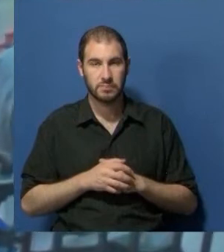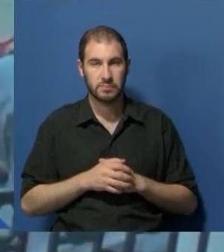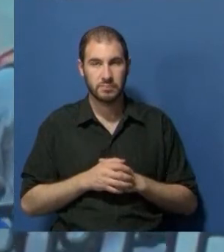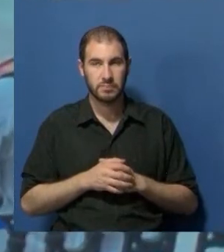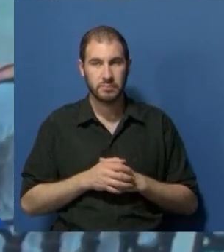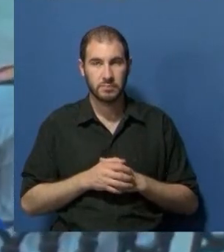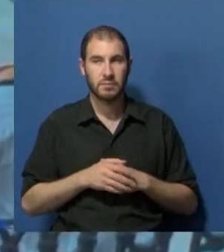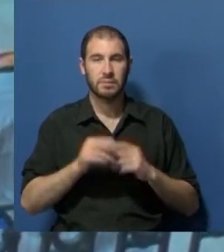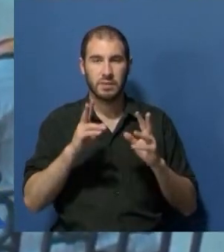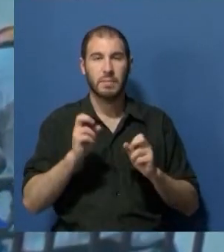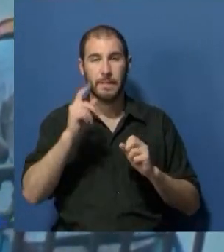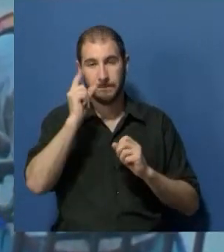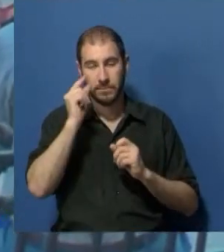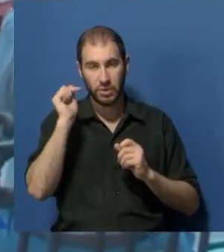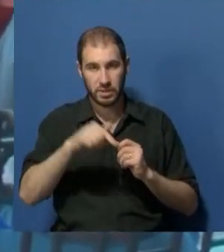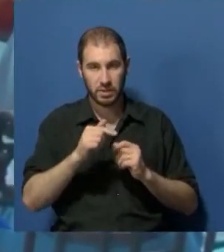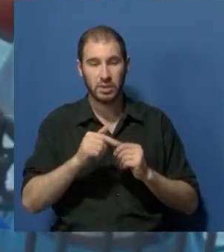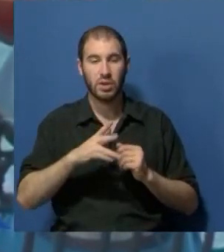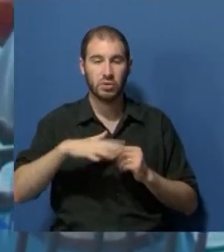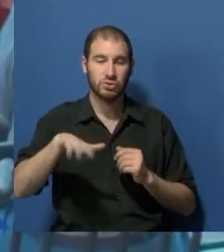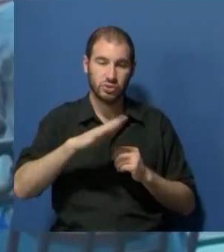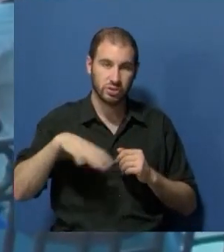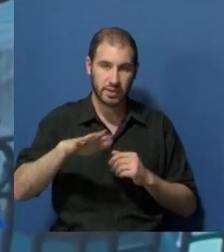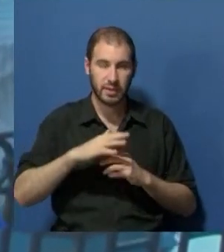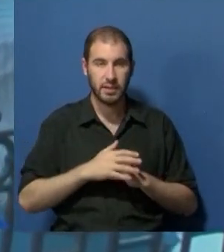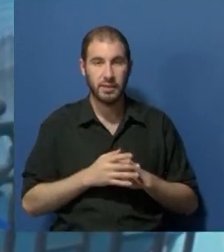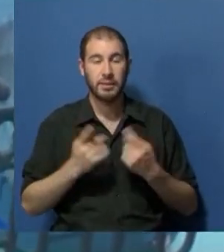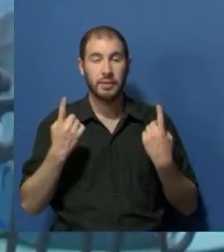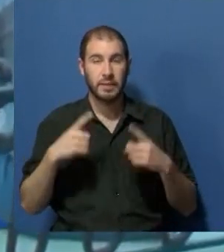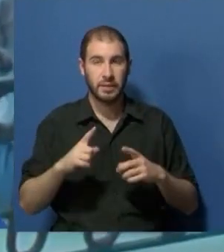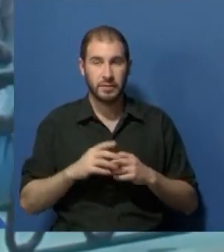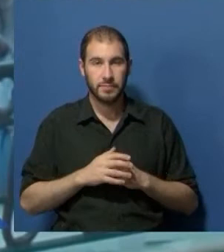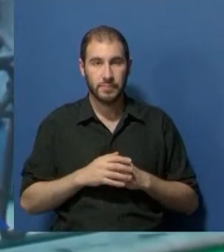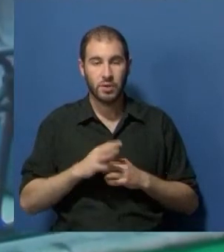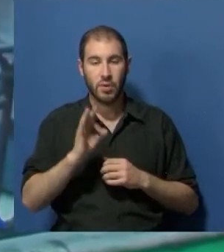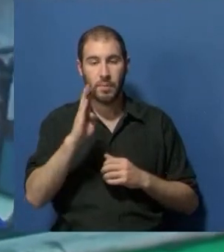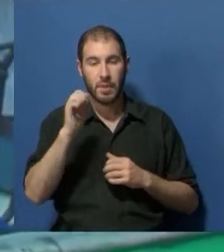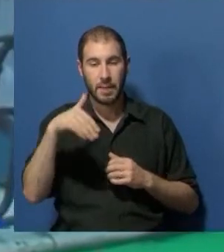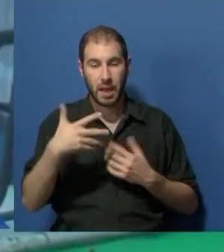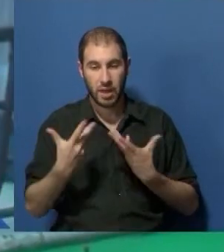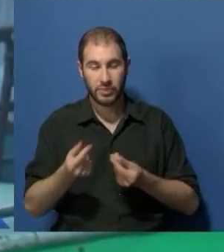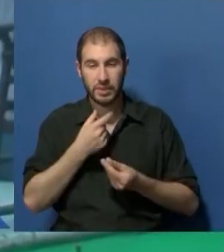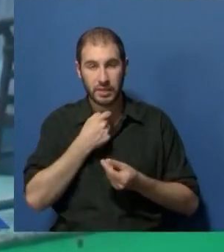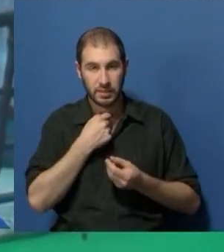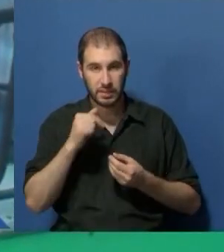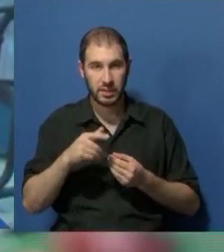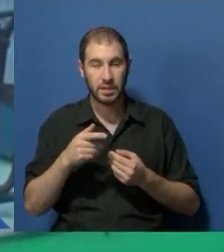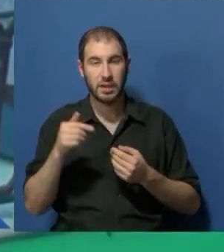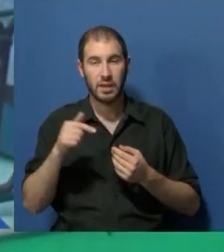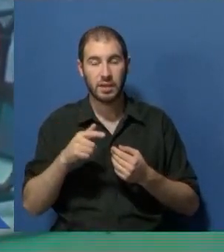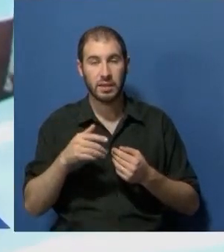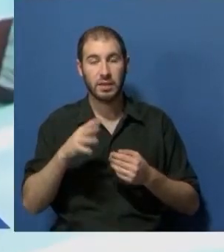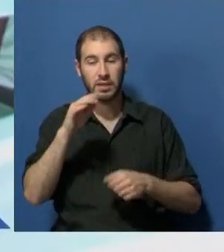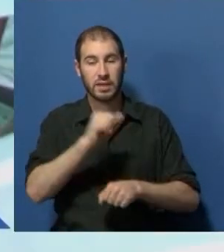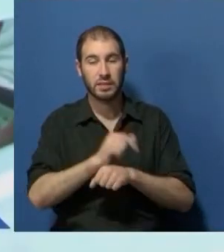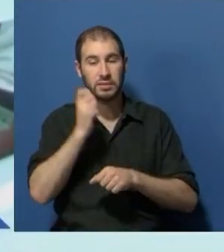en cuanto a lo político, en cuanto a lo social, pero Obama quiso ayudar, por ejemplo, a tratar de cerrar la cárcel